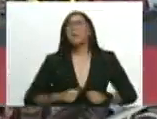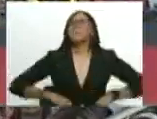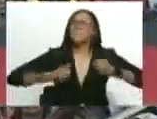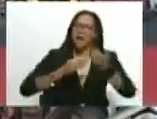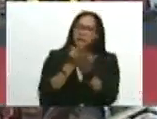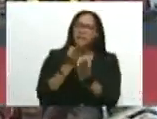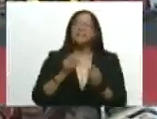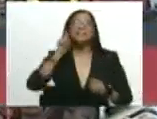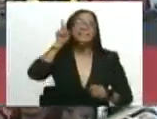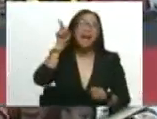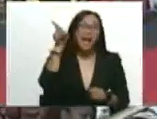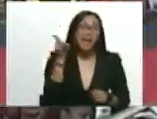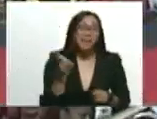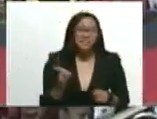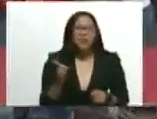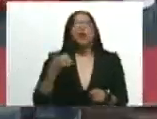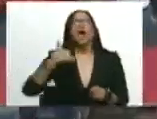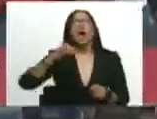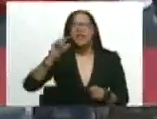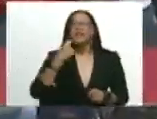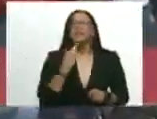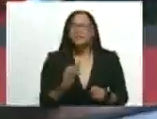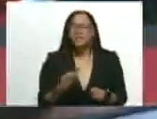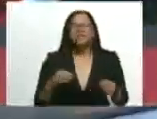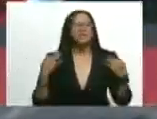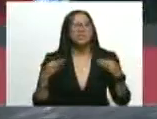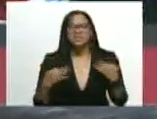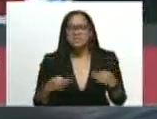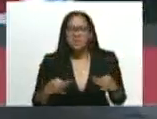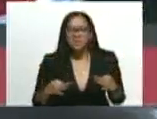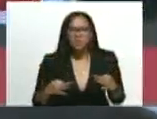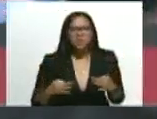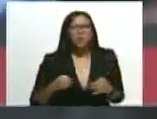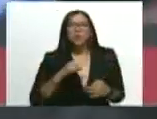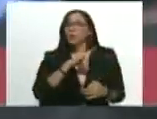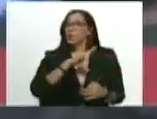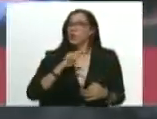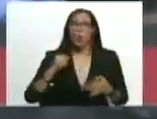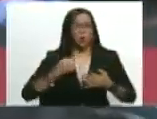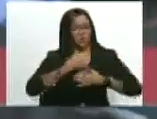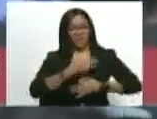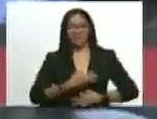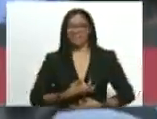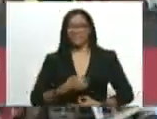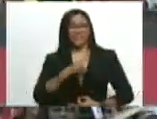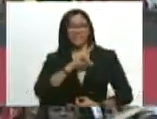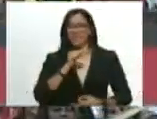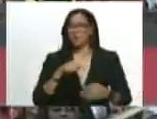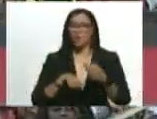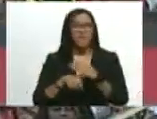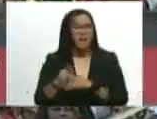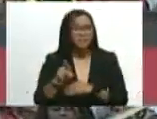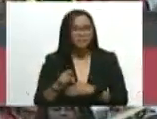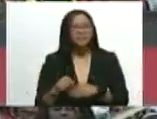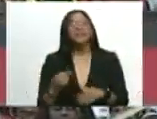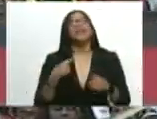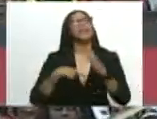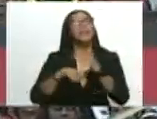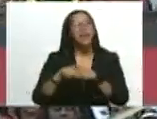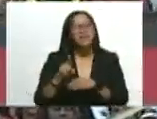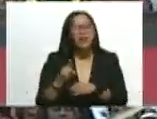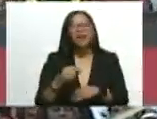y a ellos hay que decirle sencillo no te vista el que va